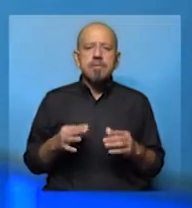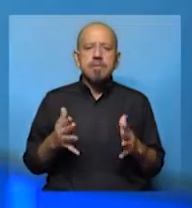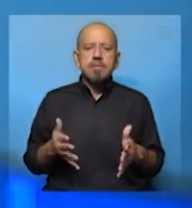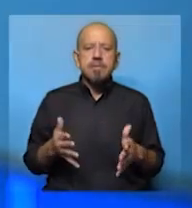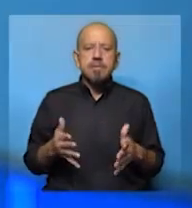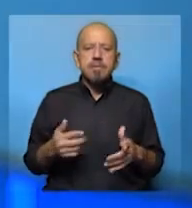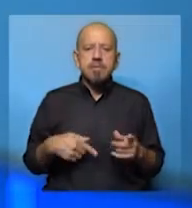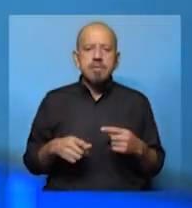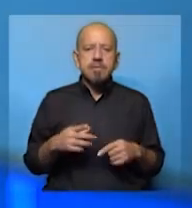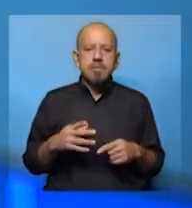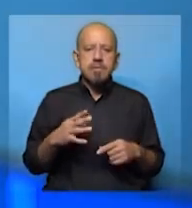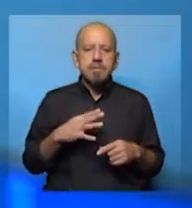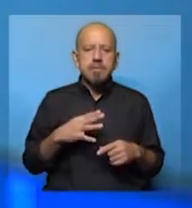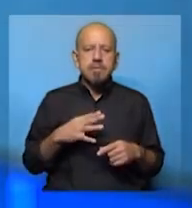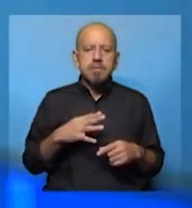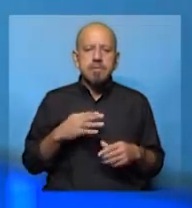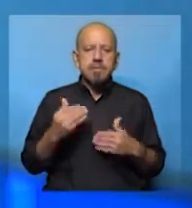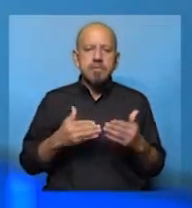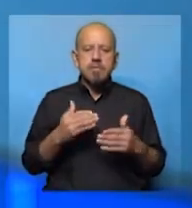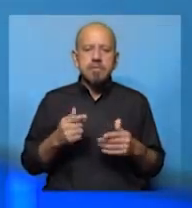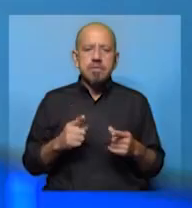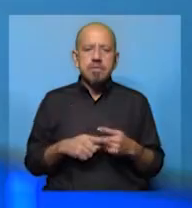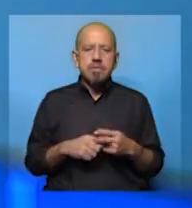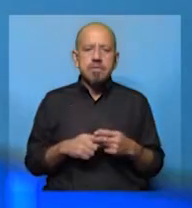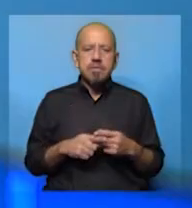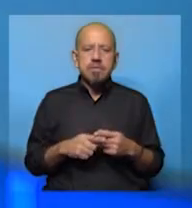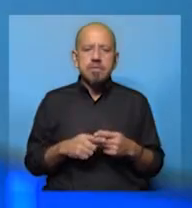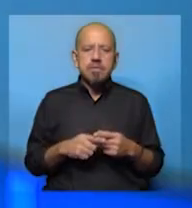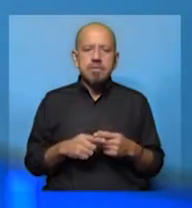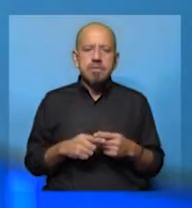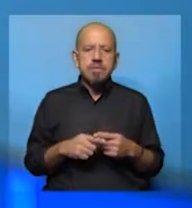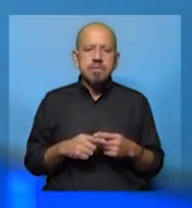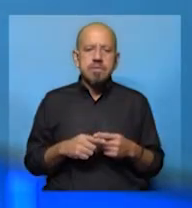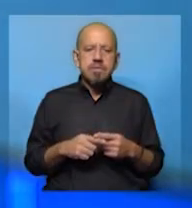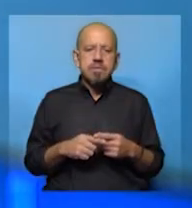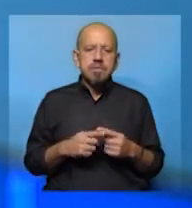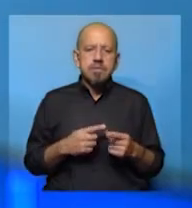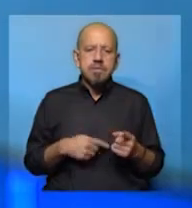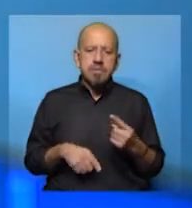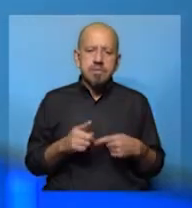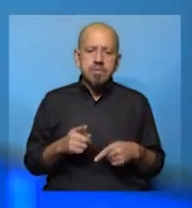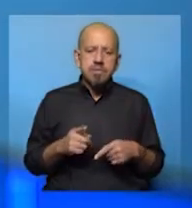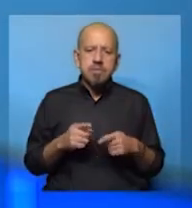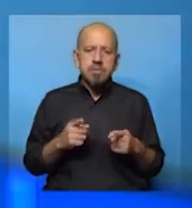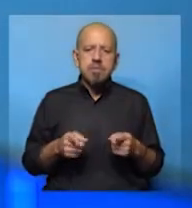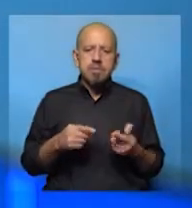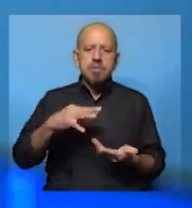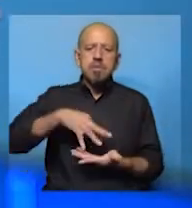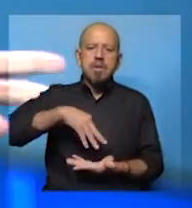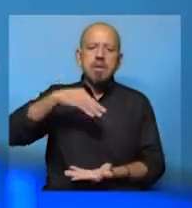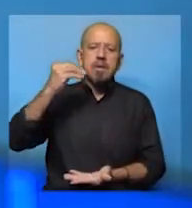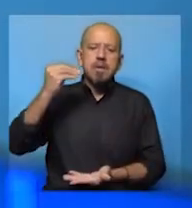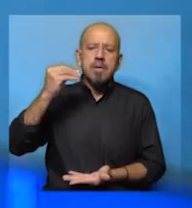tiene que dar muchos pasos antes de llegar a ese lugar y el hecho de que ella estuviera en antel y que